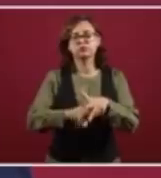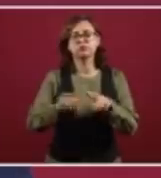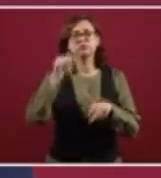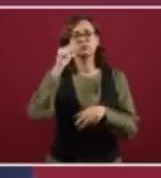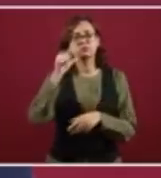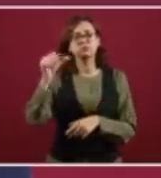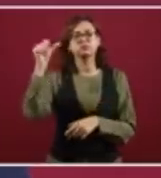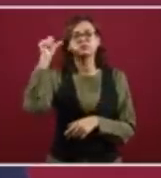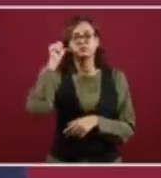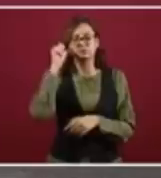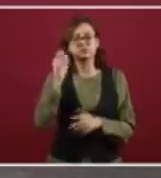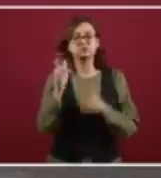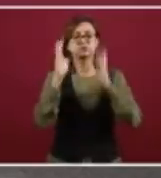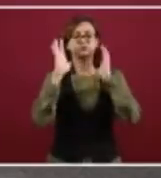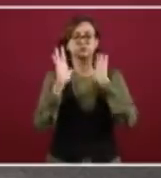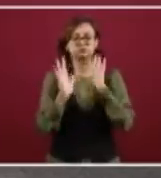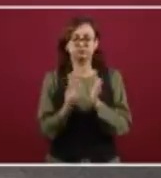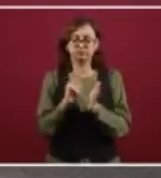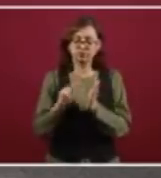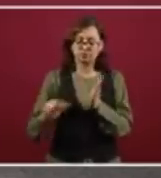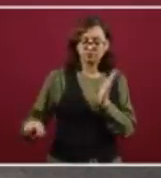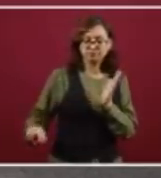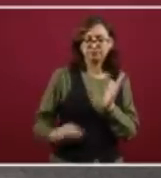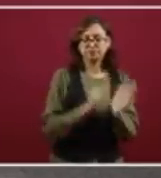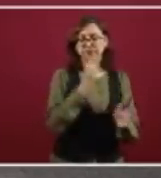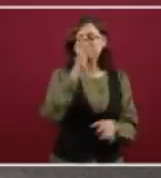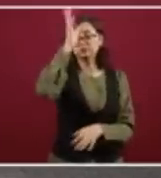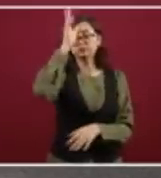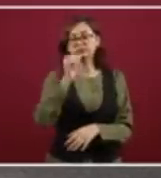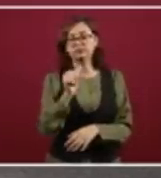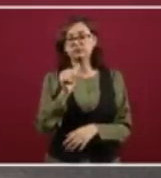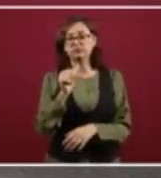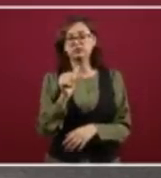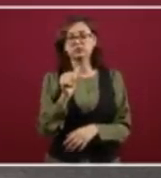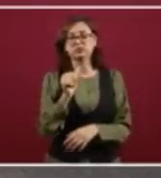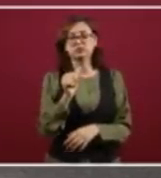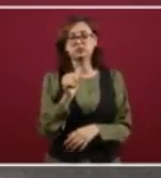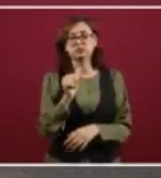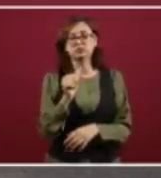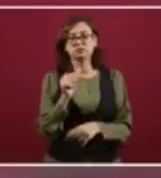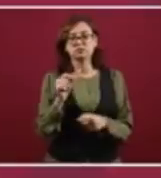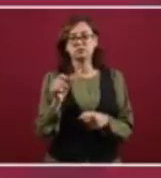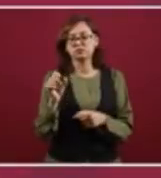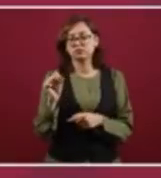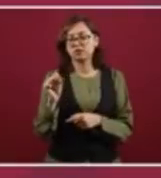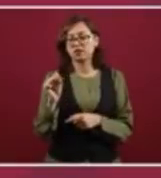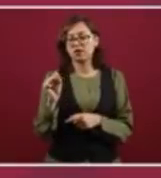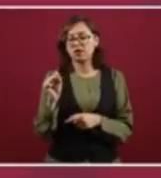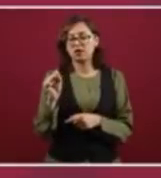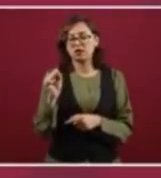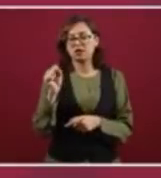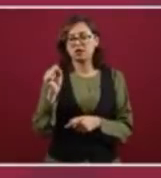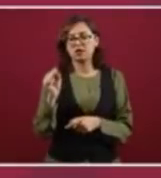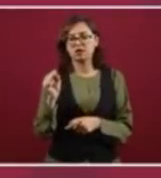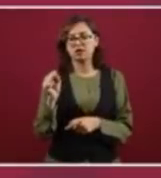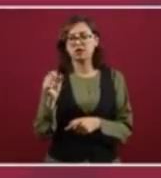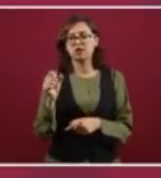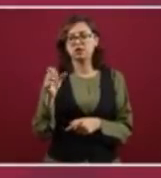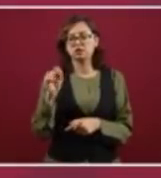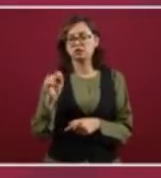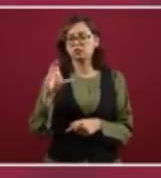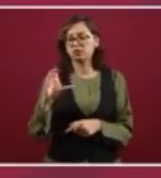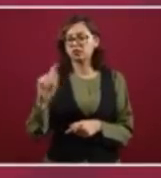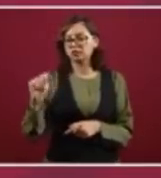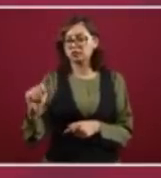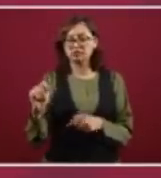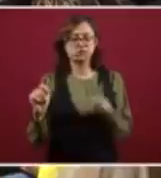Ayer ya se firmó un convenio entre la Secretaría de Comunicaciones y una empresa que